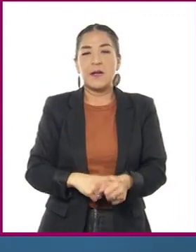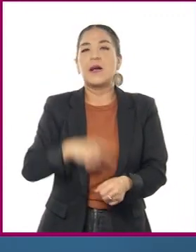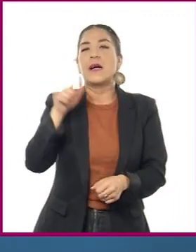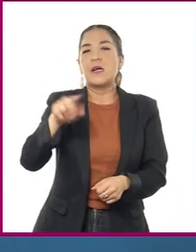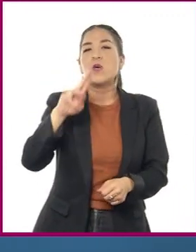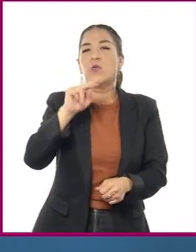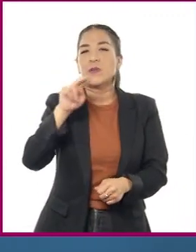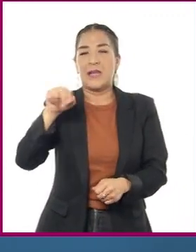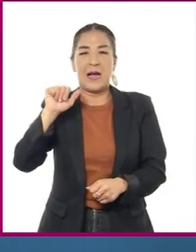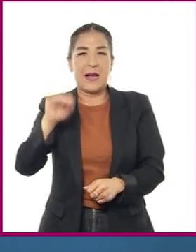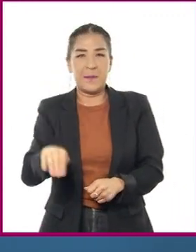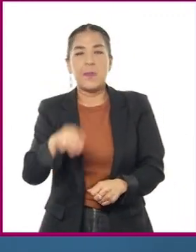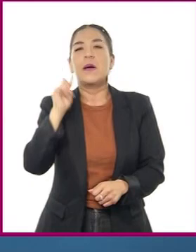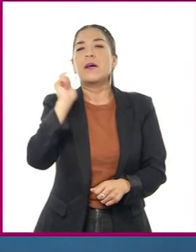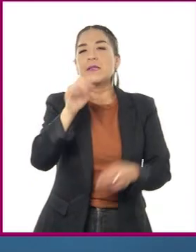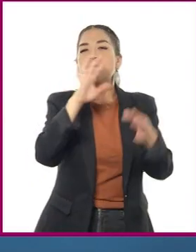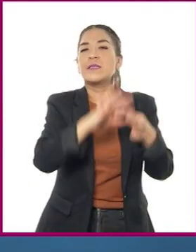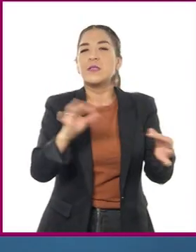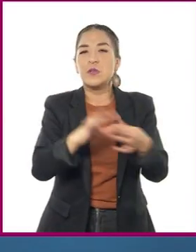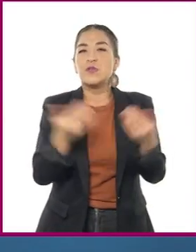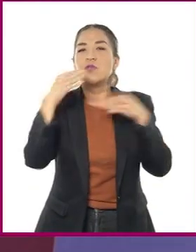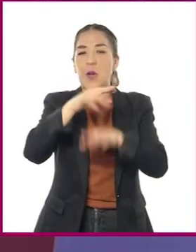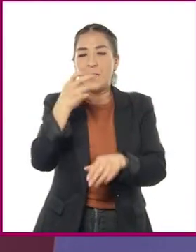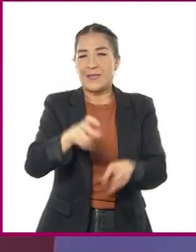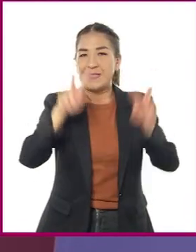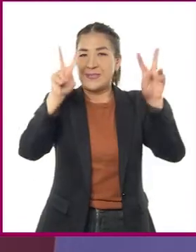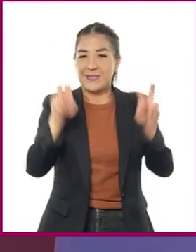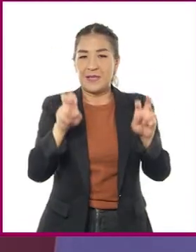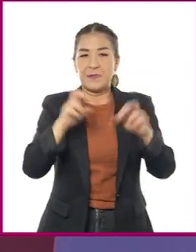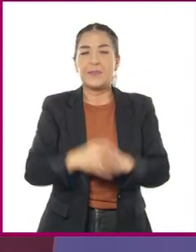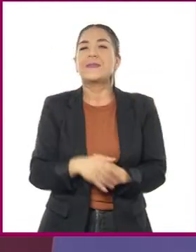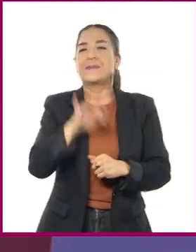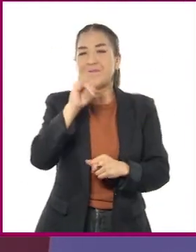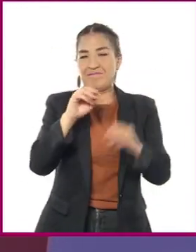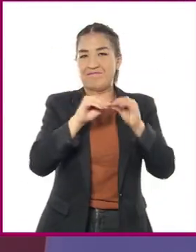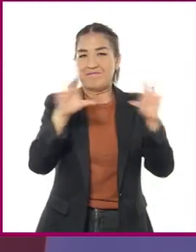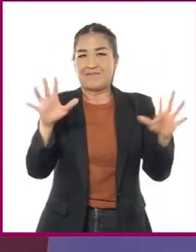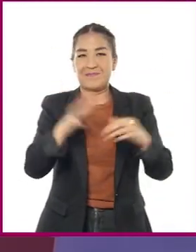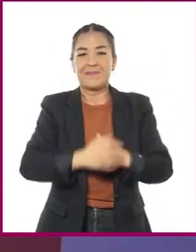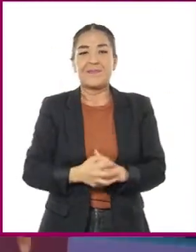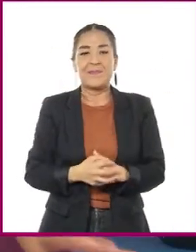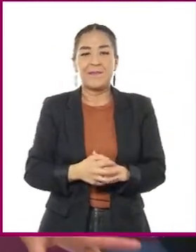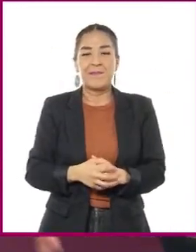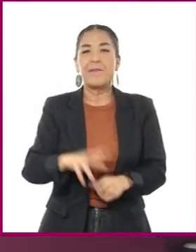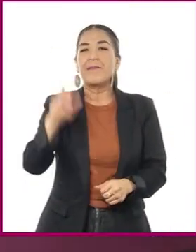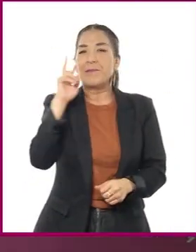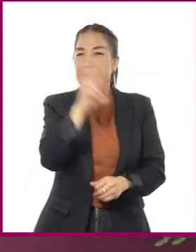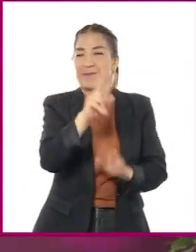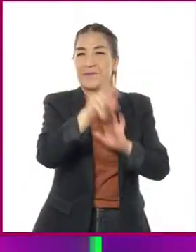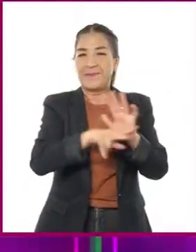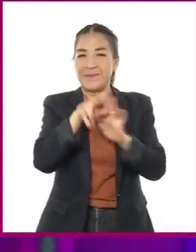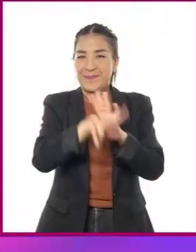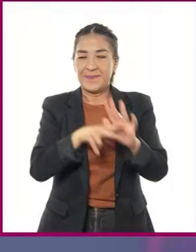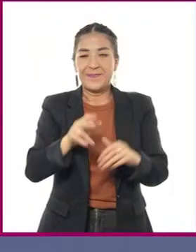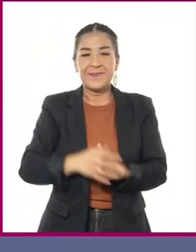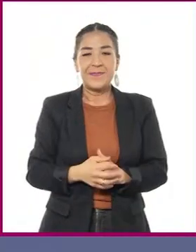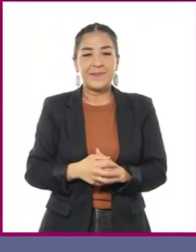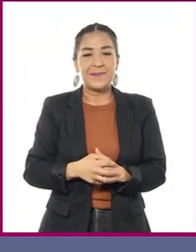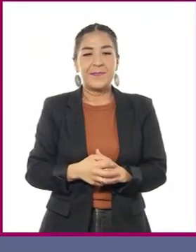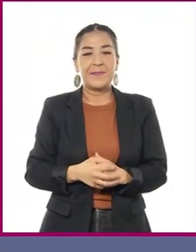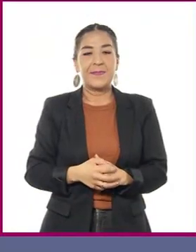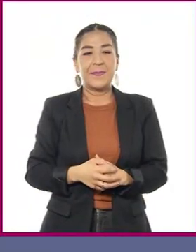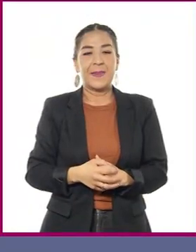México, nos habla acerca de este tema? ¡Claro que sí, maestra! ¡Corre video!